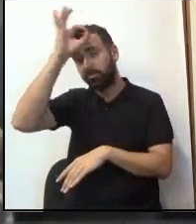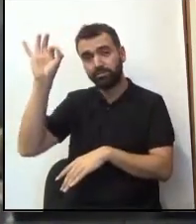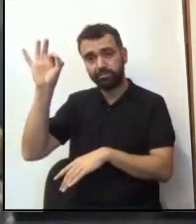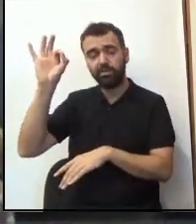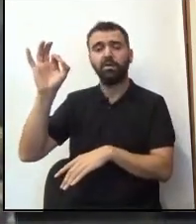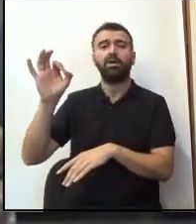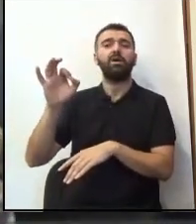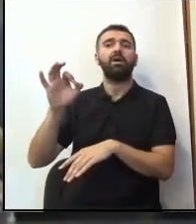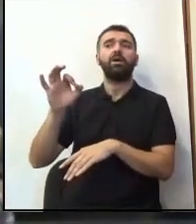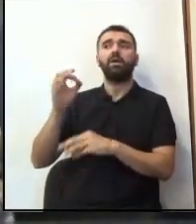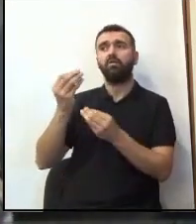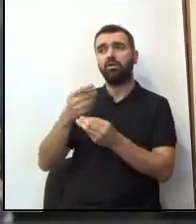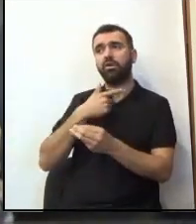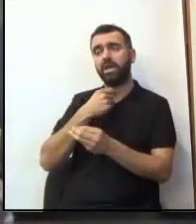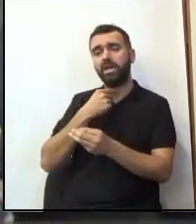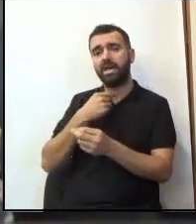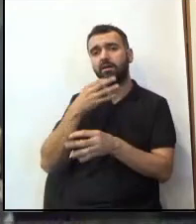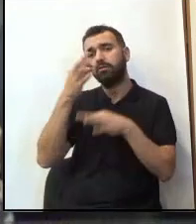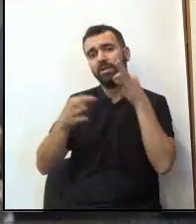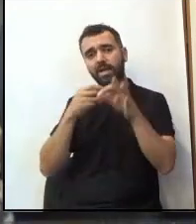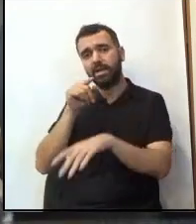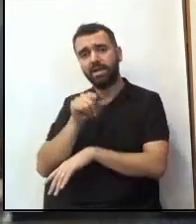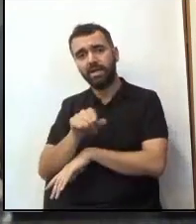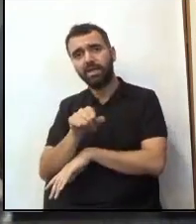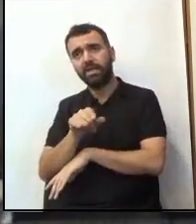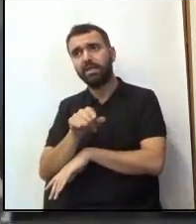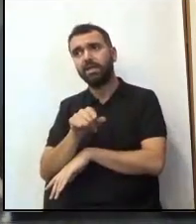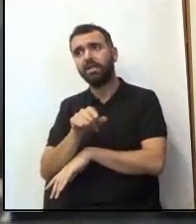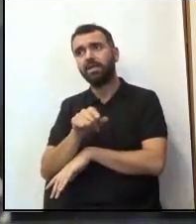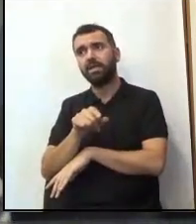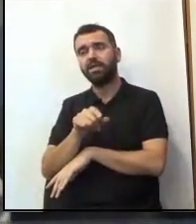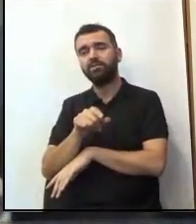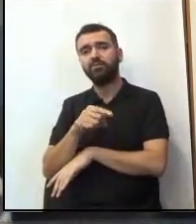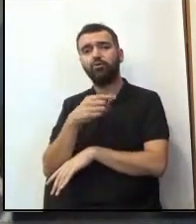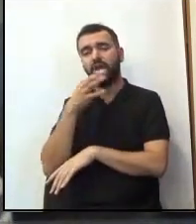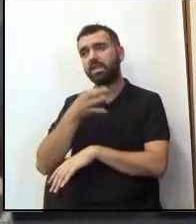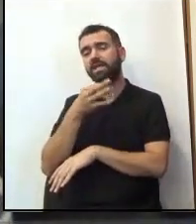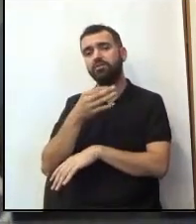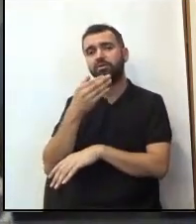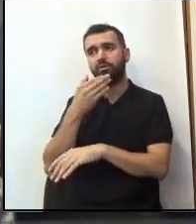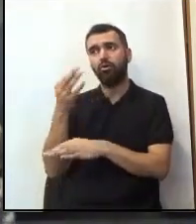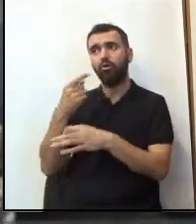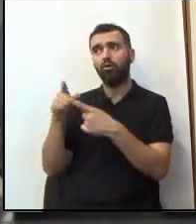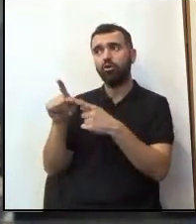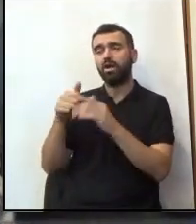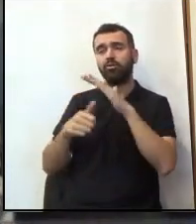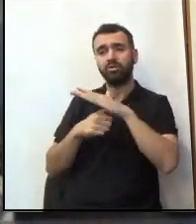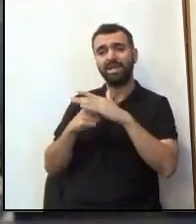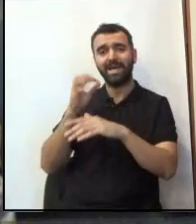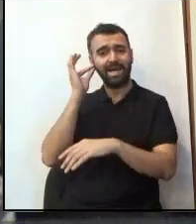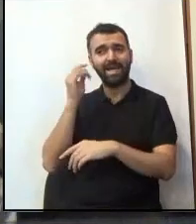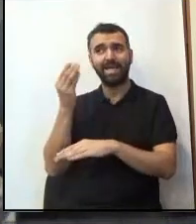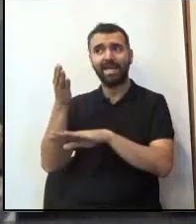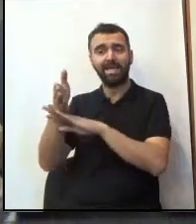y quería contarles eso, que lo han mencionado también otras concejalas cuando han ido a capacitaciones, que esta es una